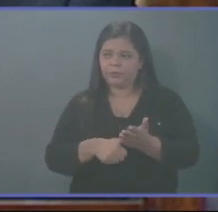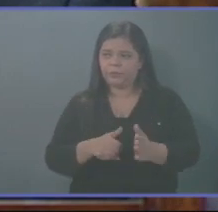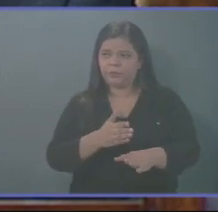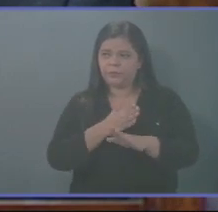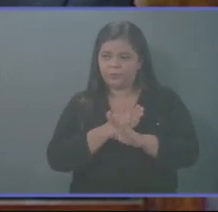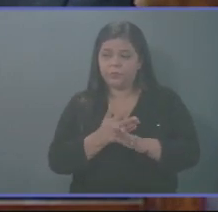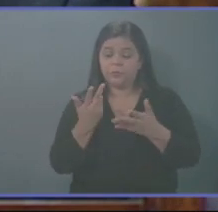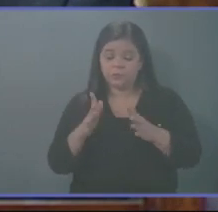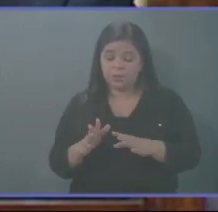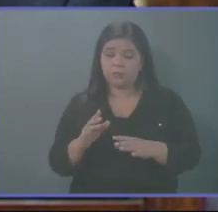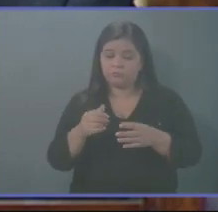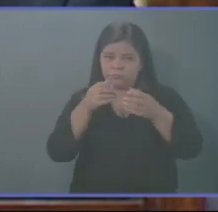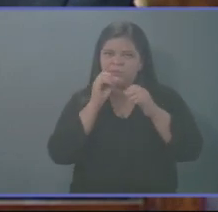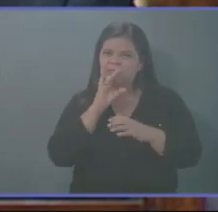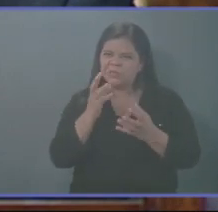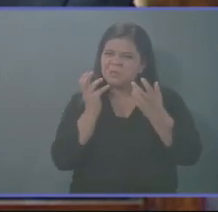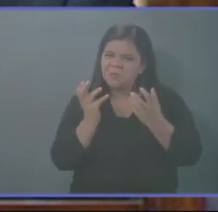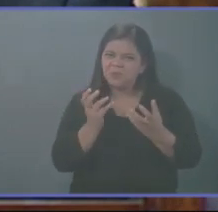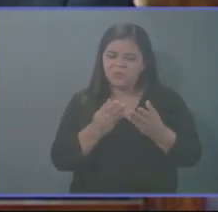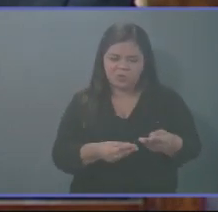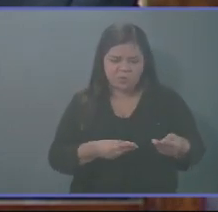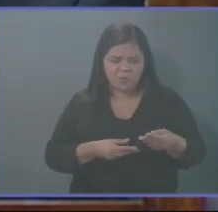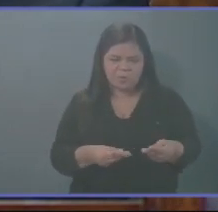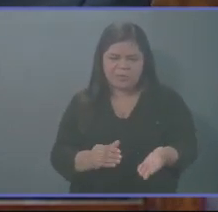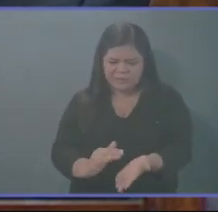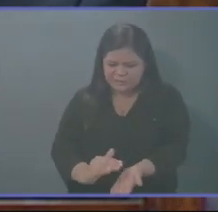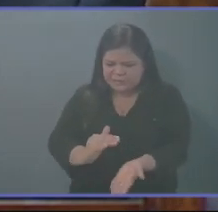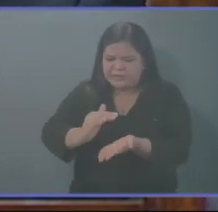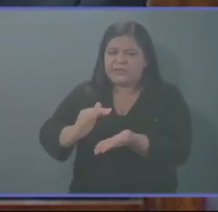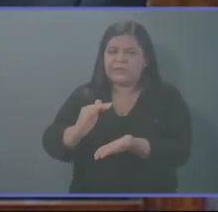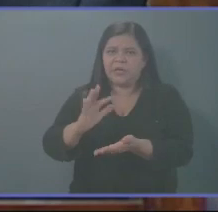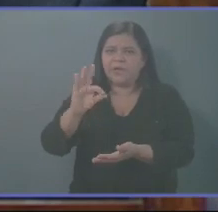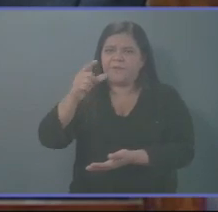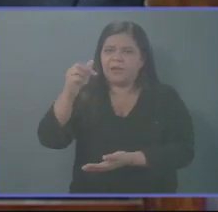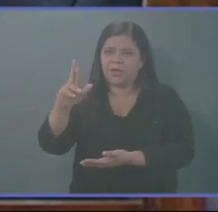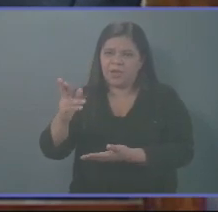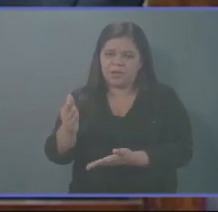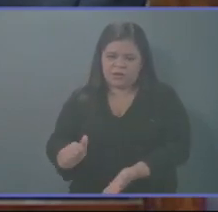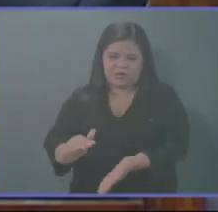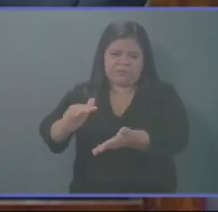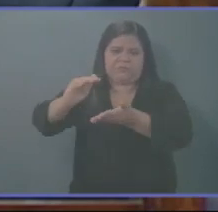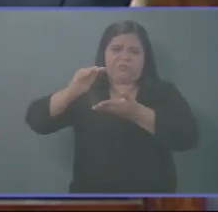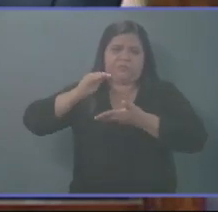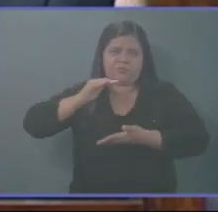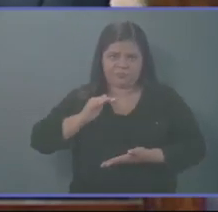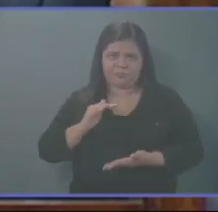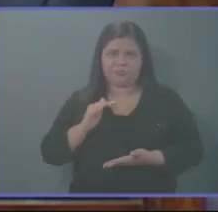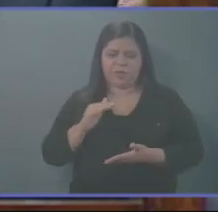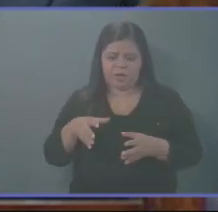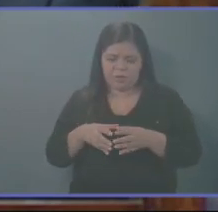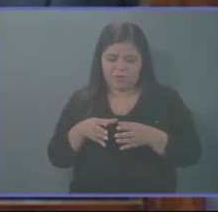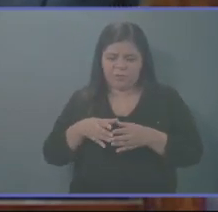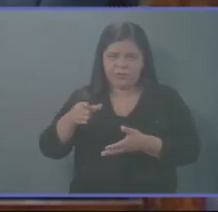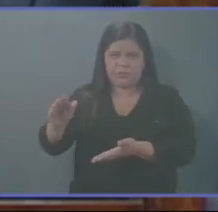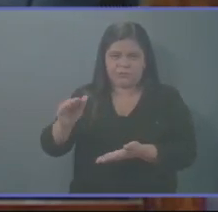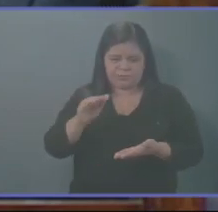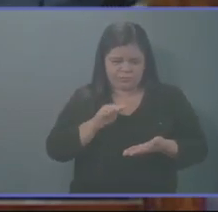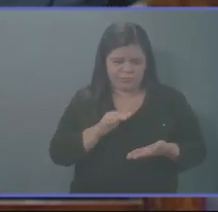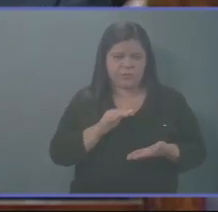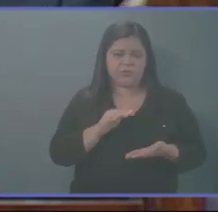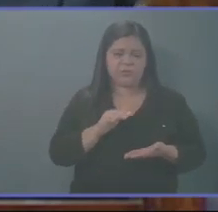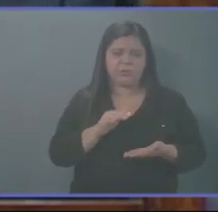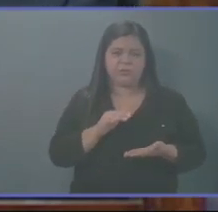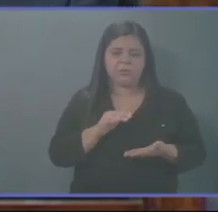quienes coincidieron en la excesiva cantidad de documentos que la Fiscalía General de la República remitió como